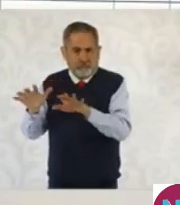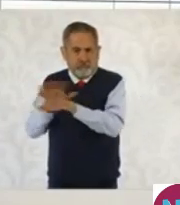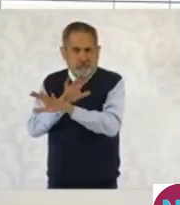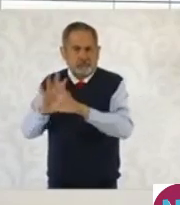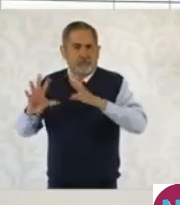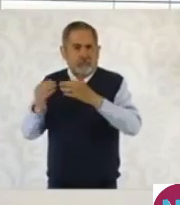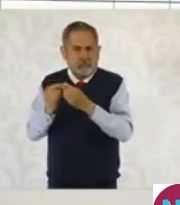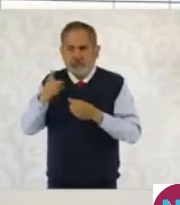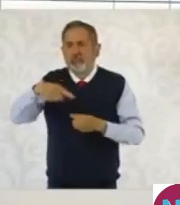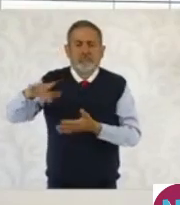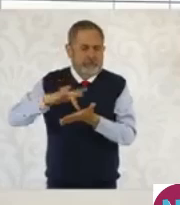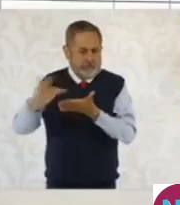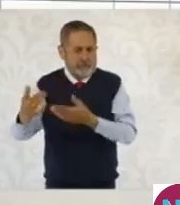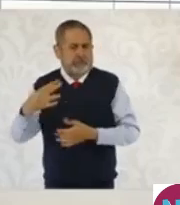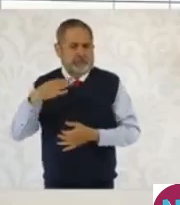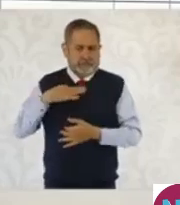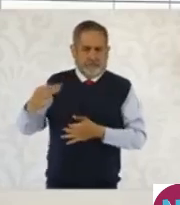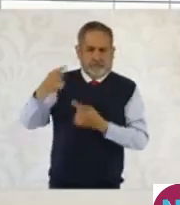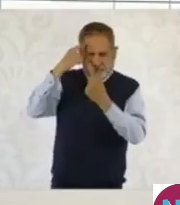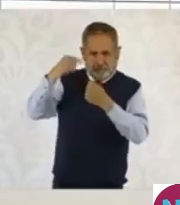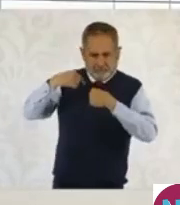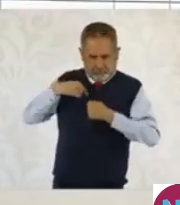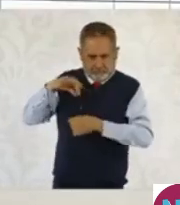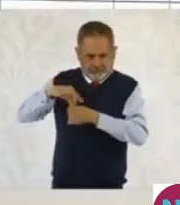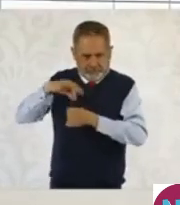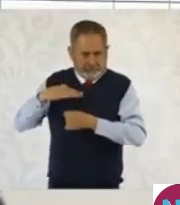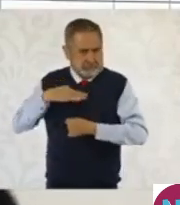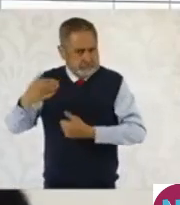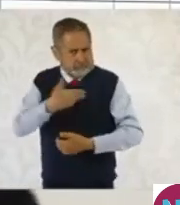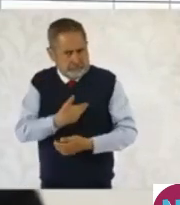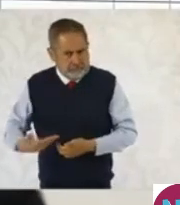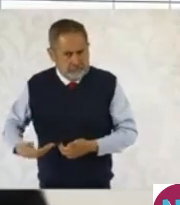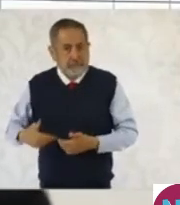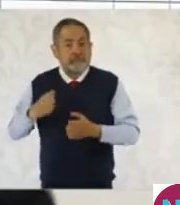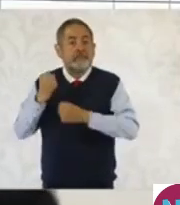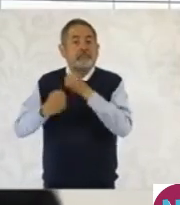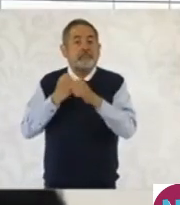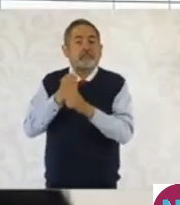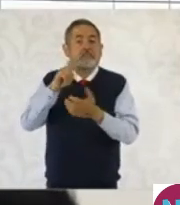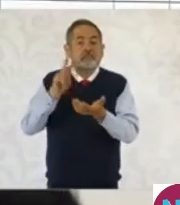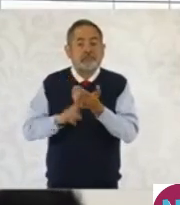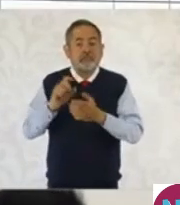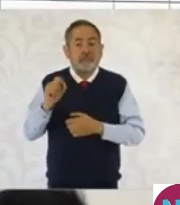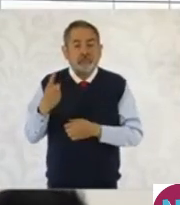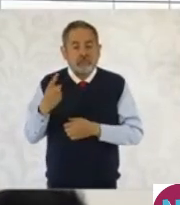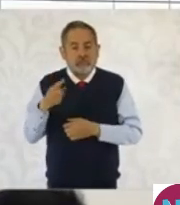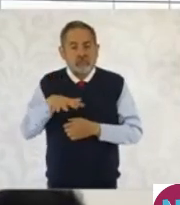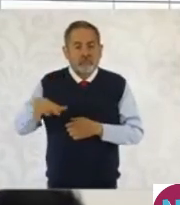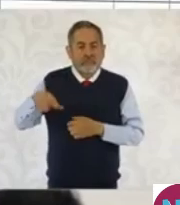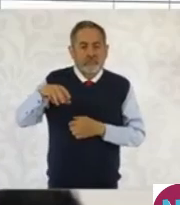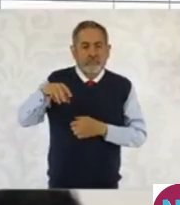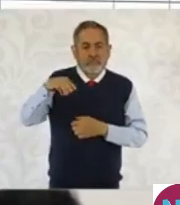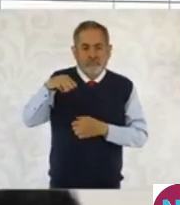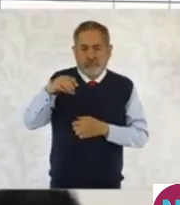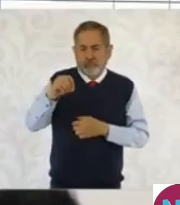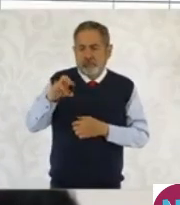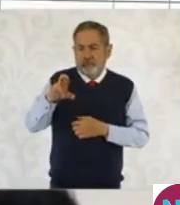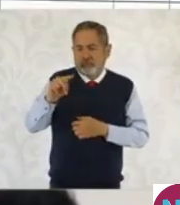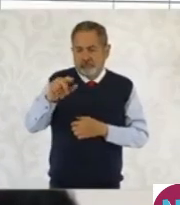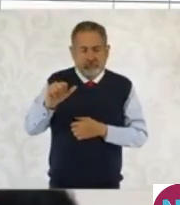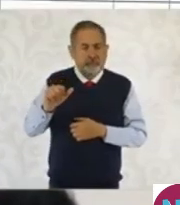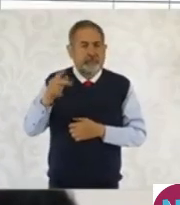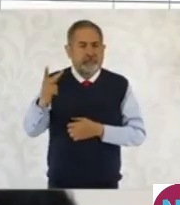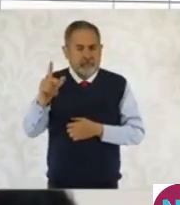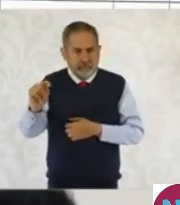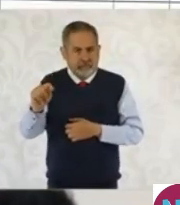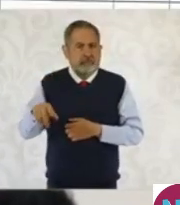llevó a mí a la presidencia de la República, en el 2021 Morena, PT, Verde, Morena, PT y